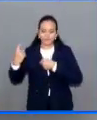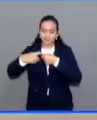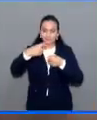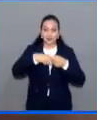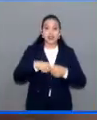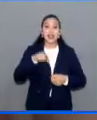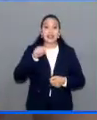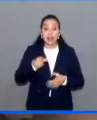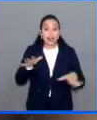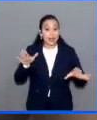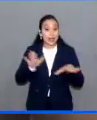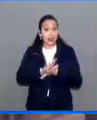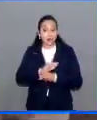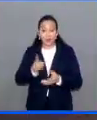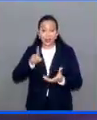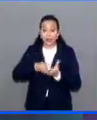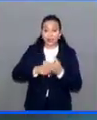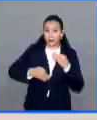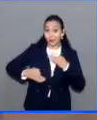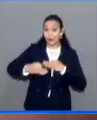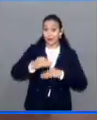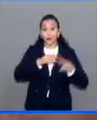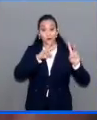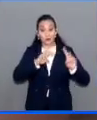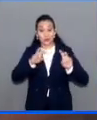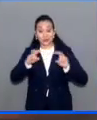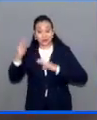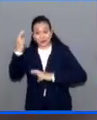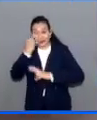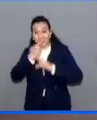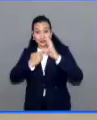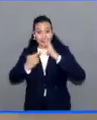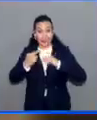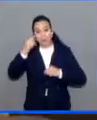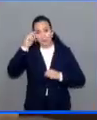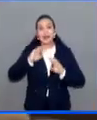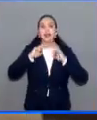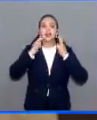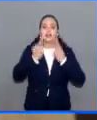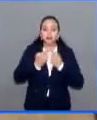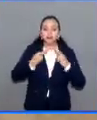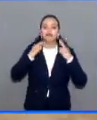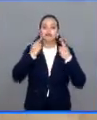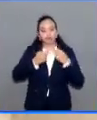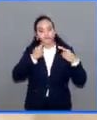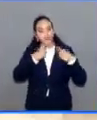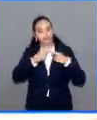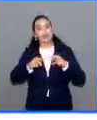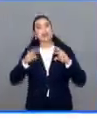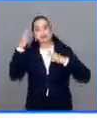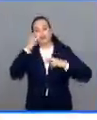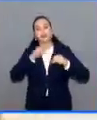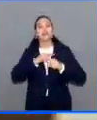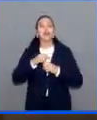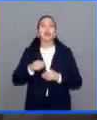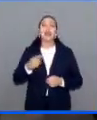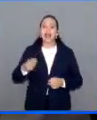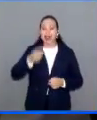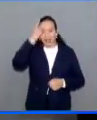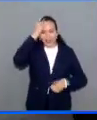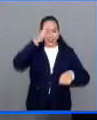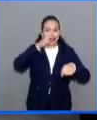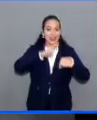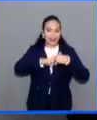a conocer los temas que abordará el Pleno en cada sesión. En adelante, el director de Justicia TV, Mardonio Carballo,